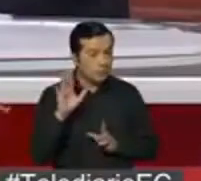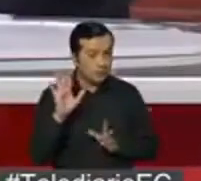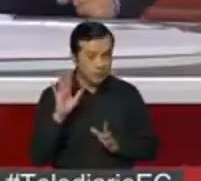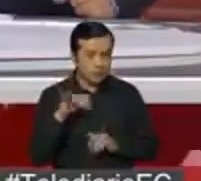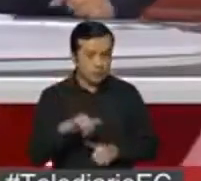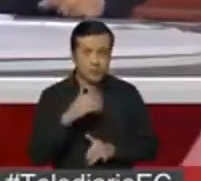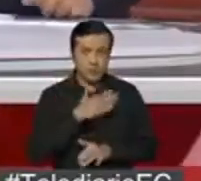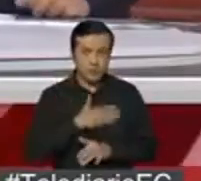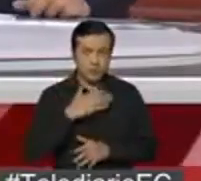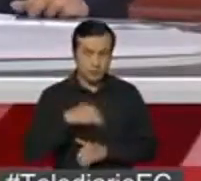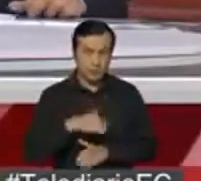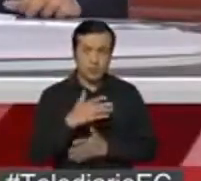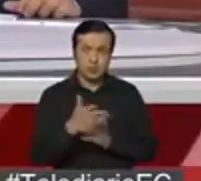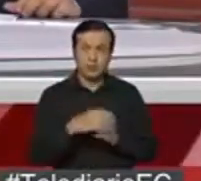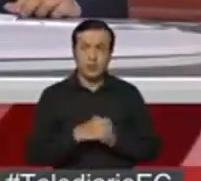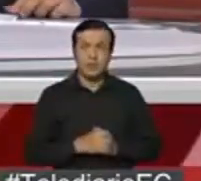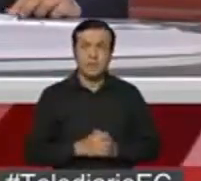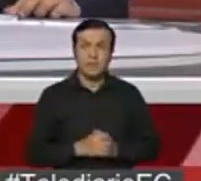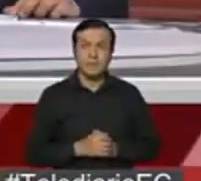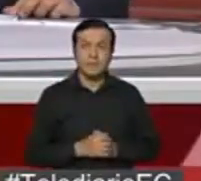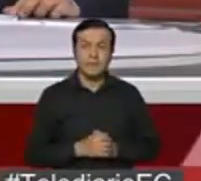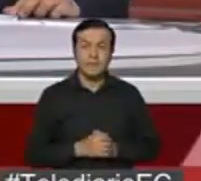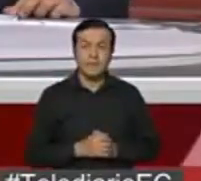Siga, por favor. Ya.